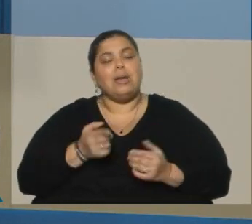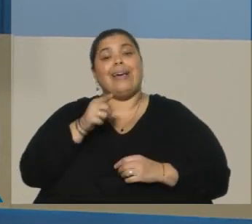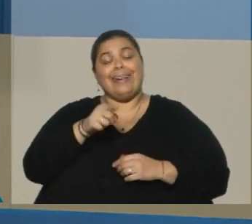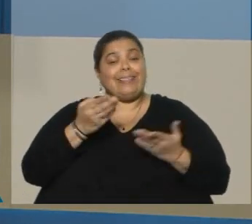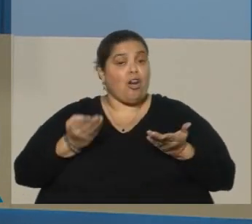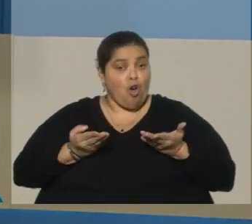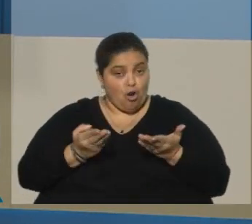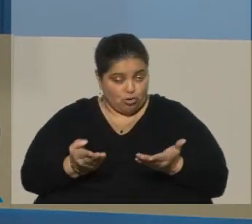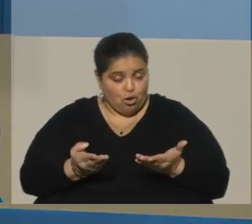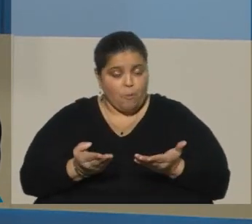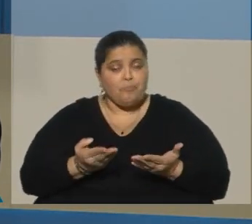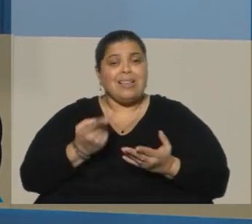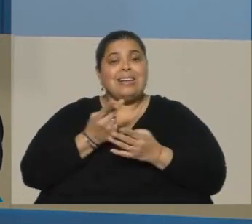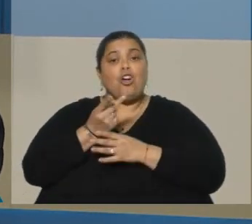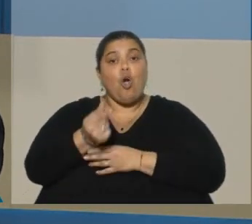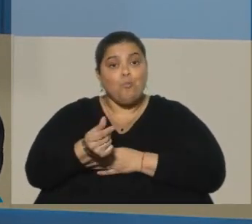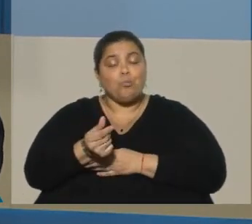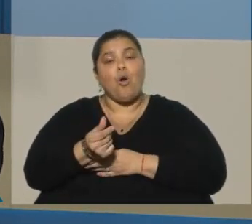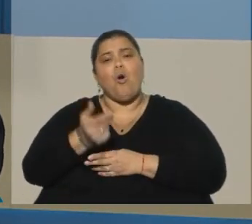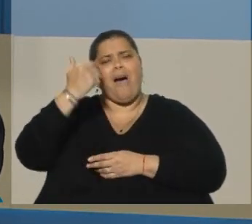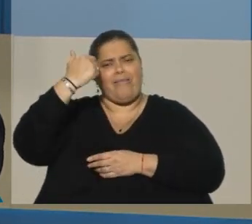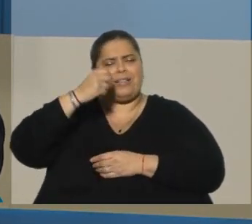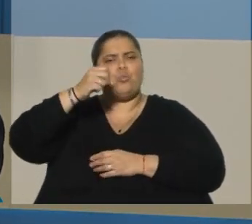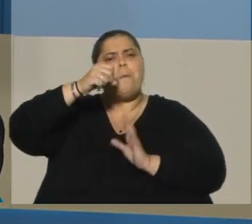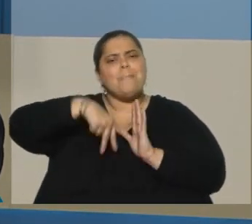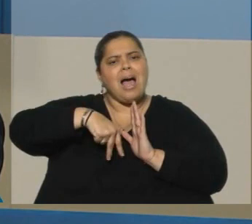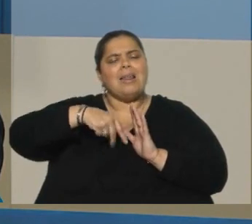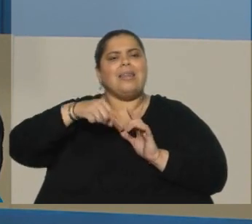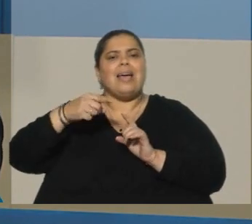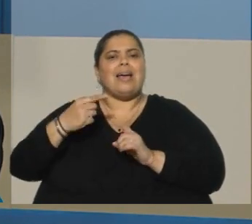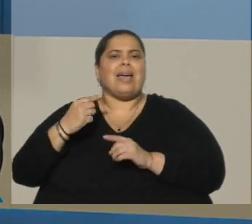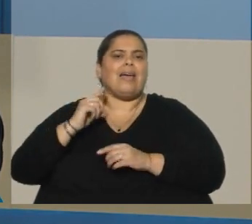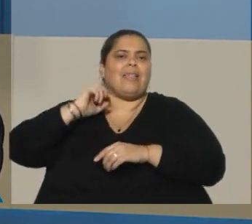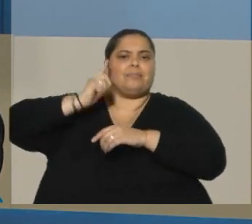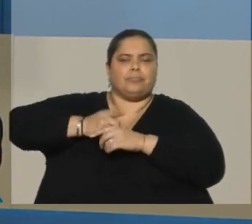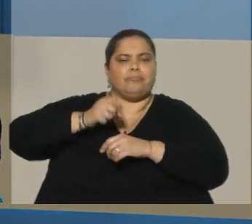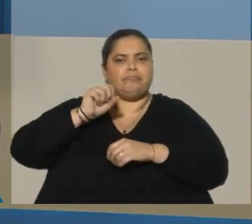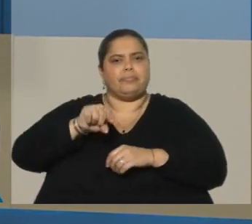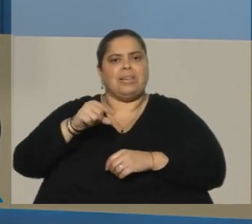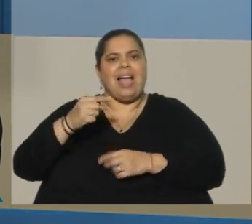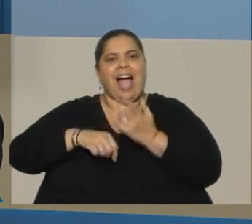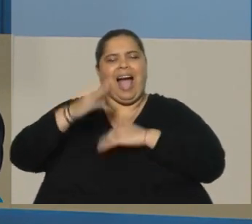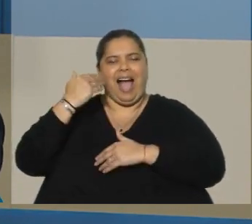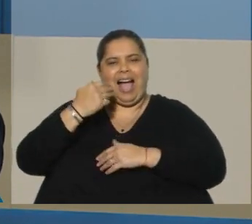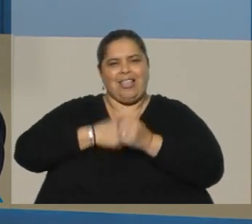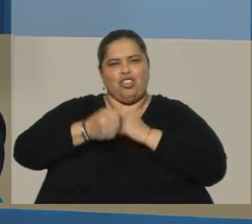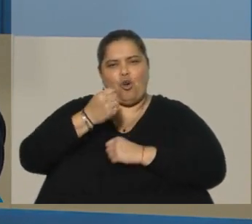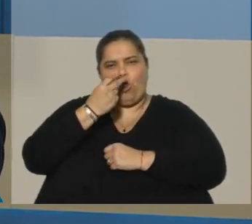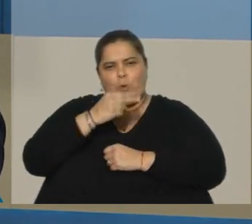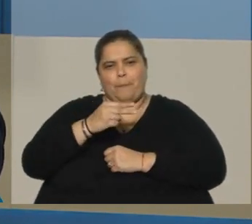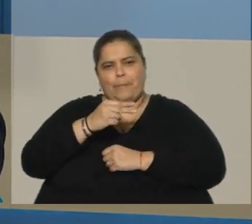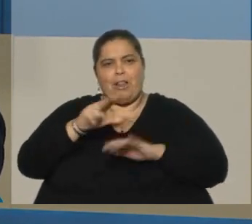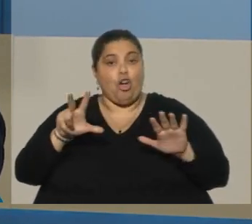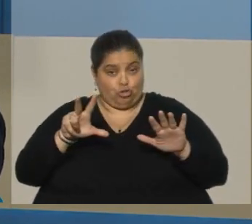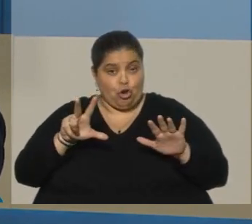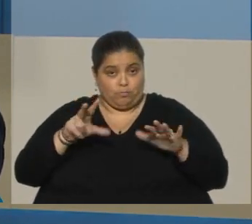¿Qué pasa con ese horno? Es un horno que se compró al amparo de un plan estratégico resuelto por el directorio del año 2007-2008 y